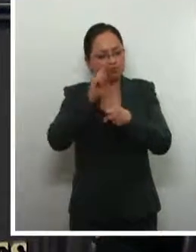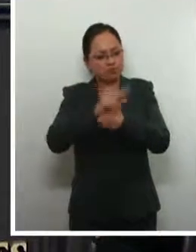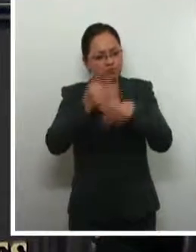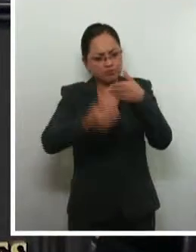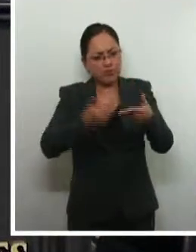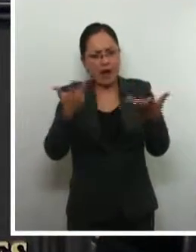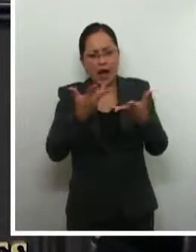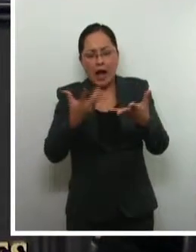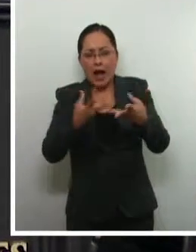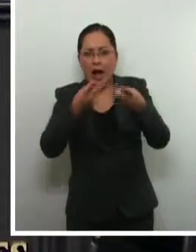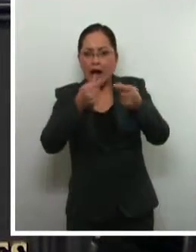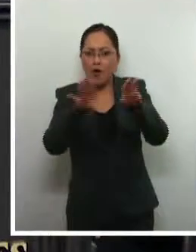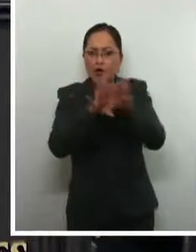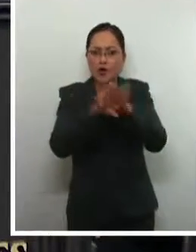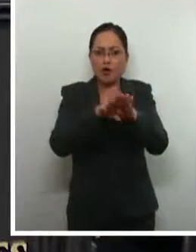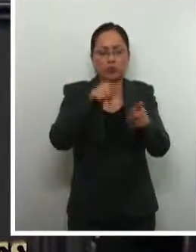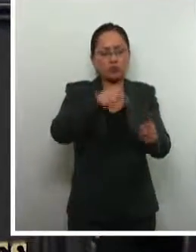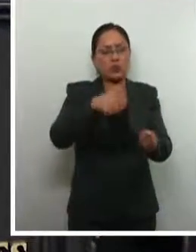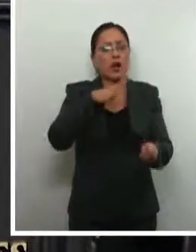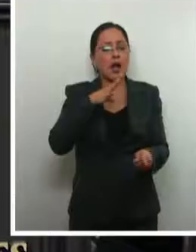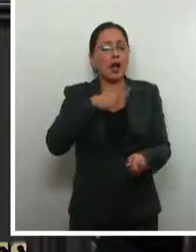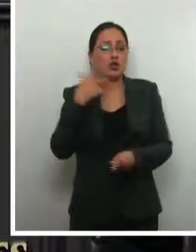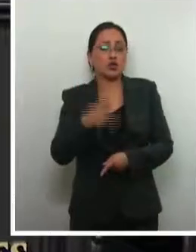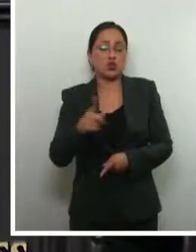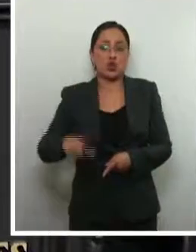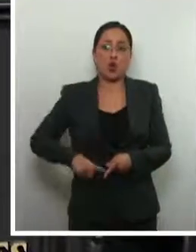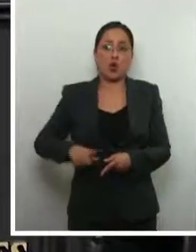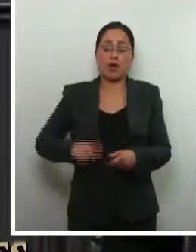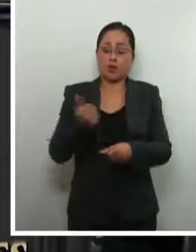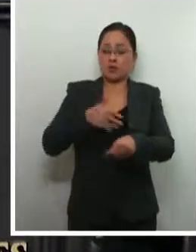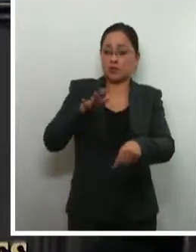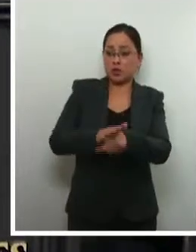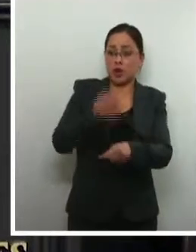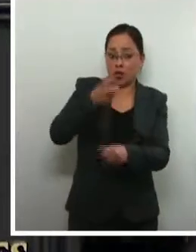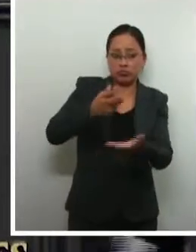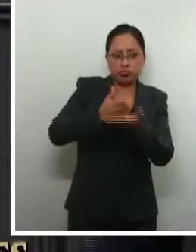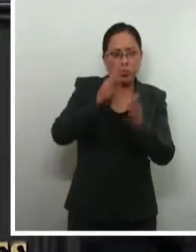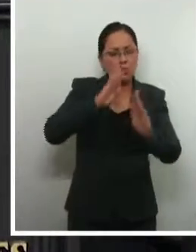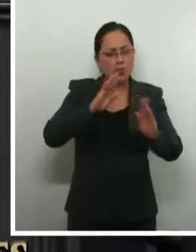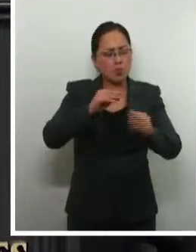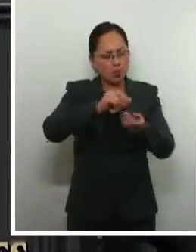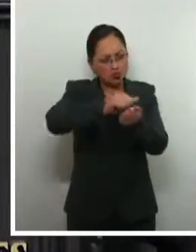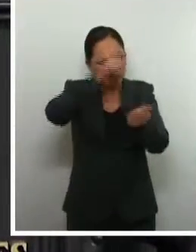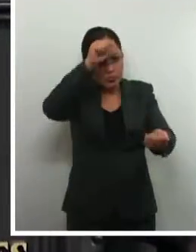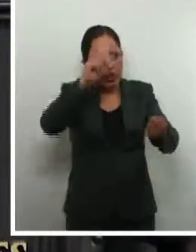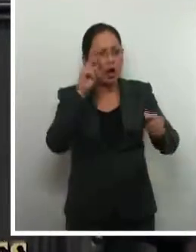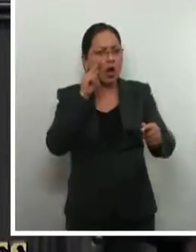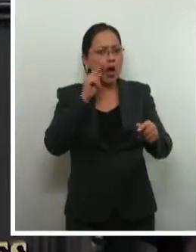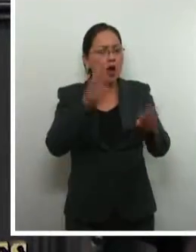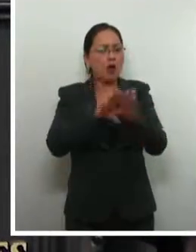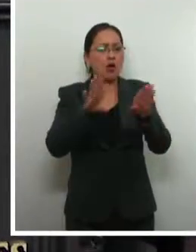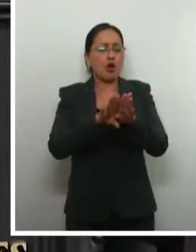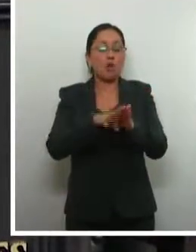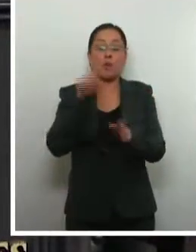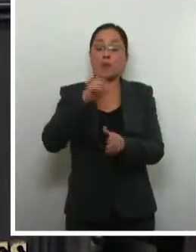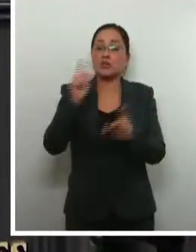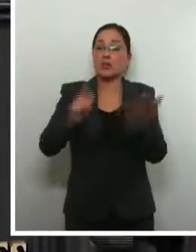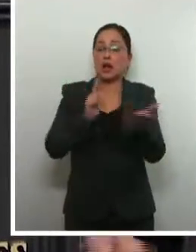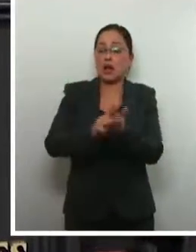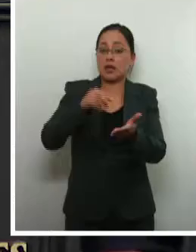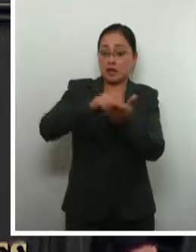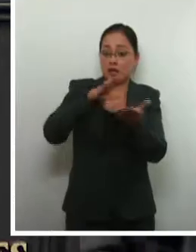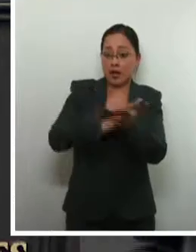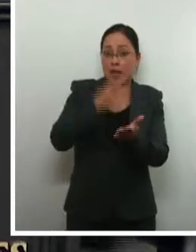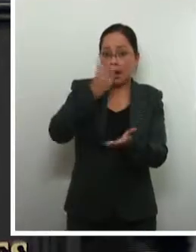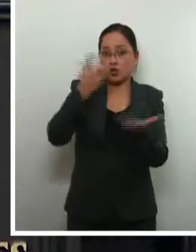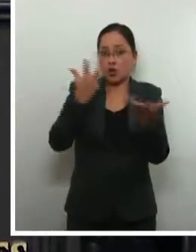y auditarán a la Administración Pública de la Ciudad de México en los términos que señale la ley.